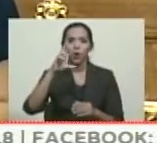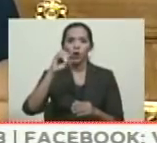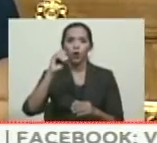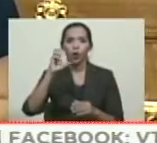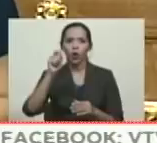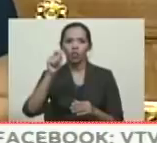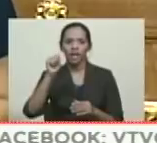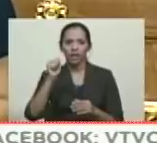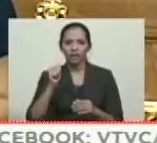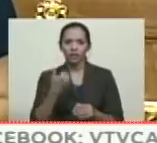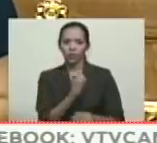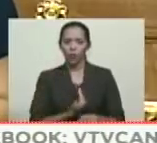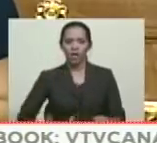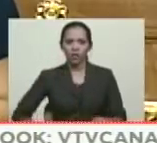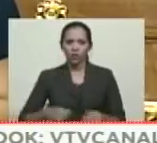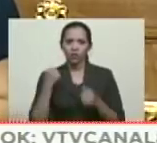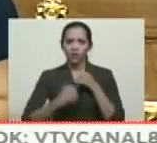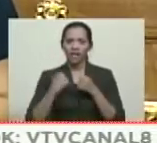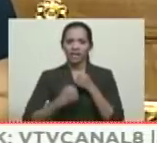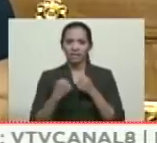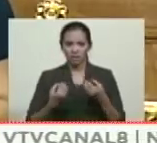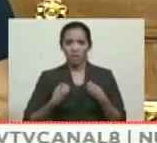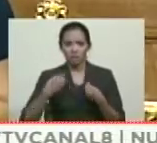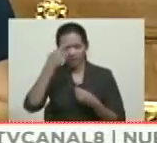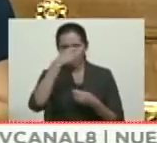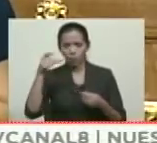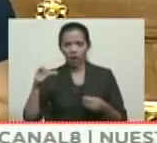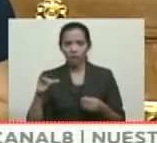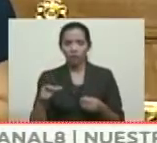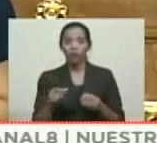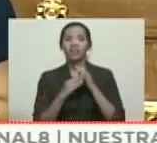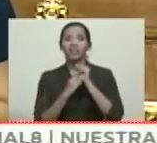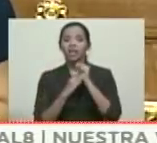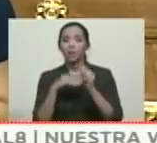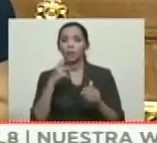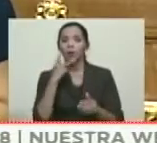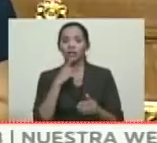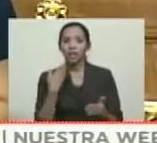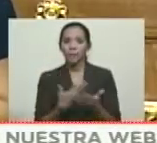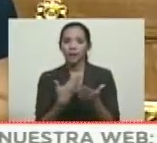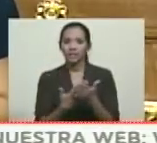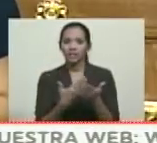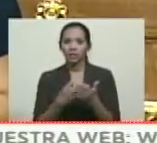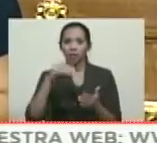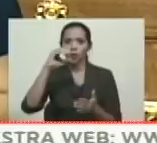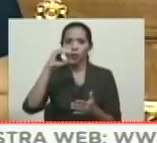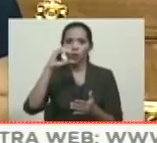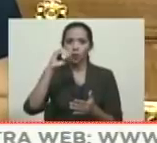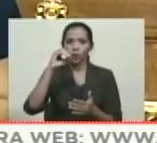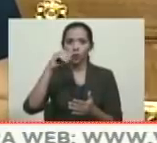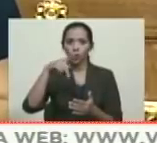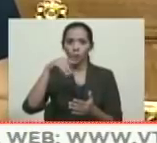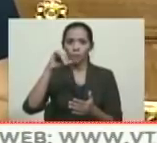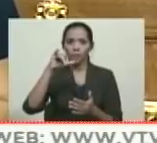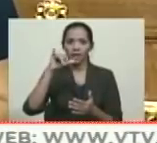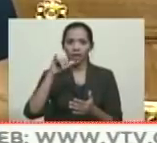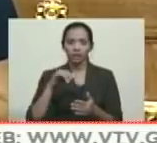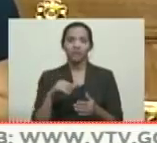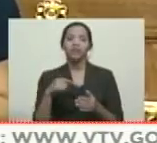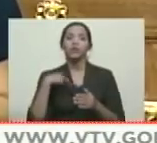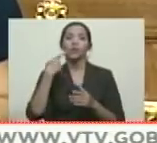quesera. Luego, se acerca dirigente político del partido COPEI. Luego se